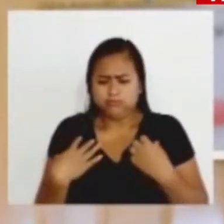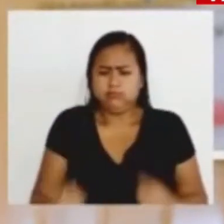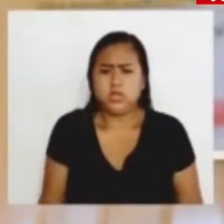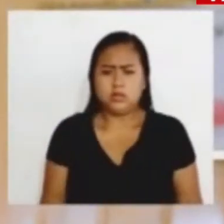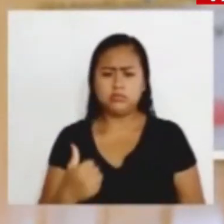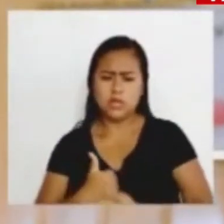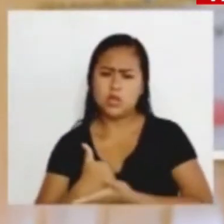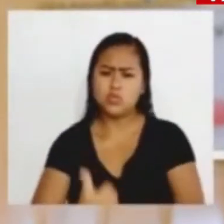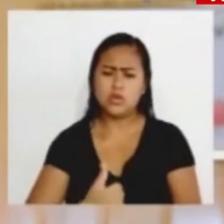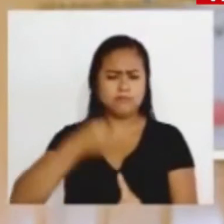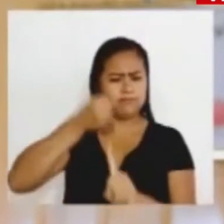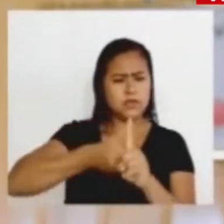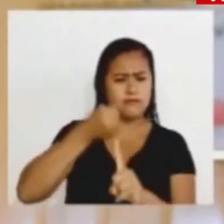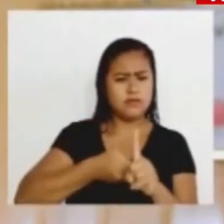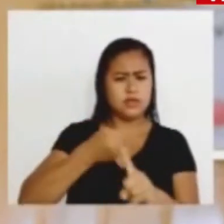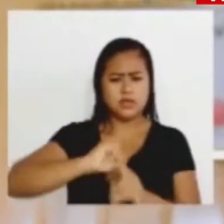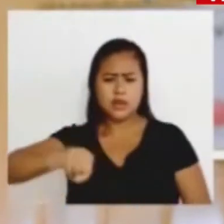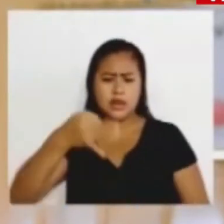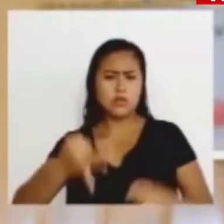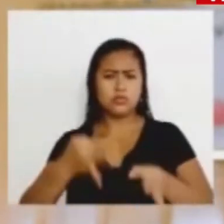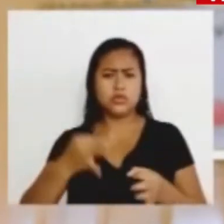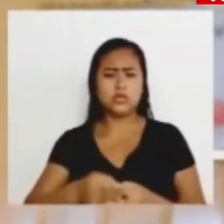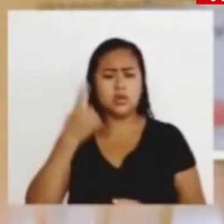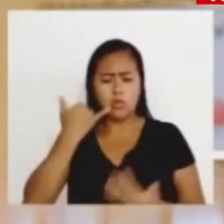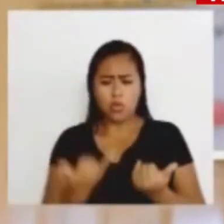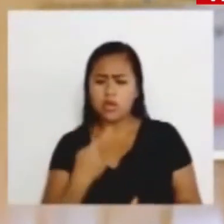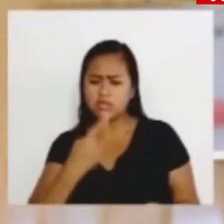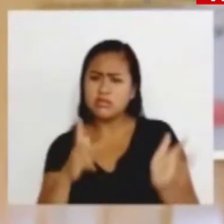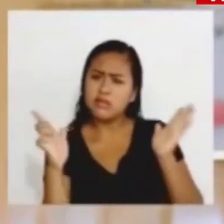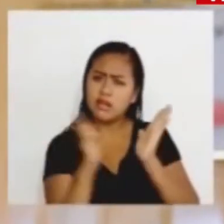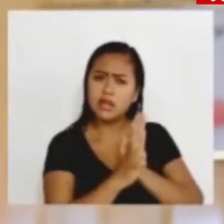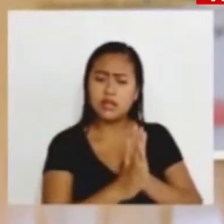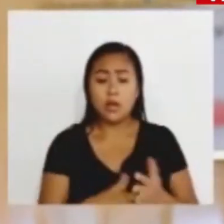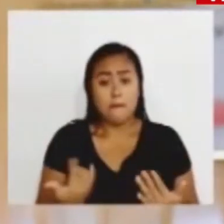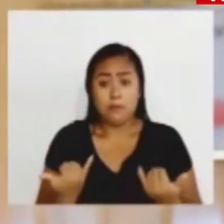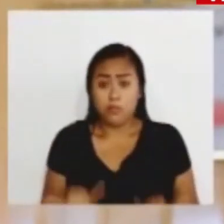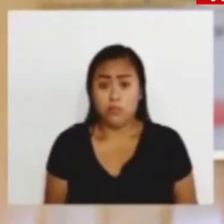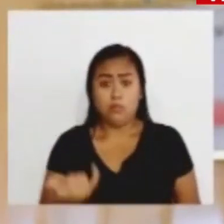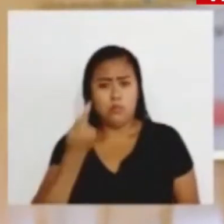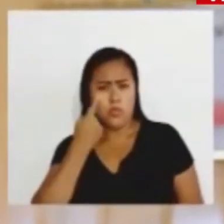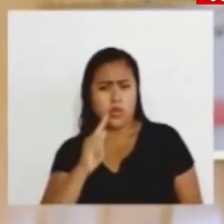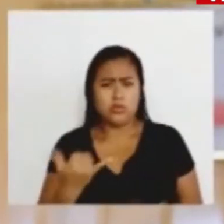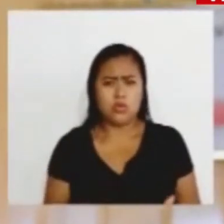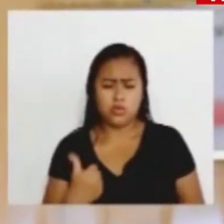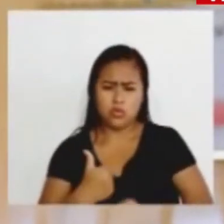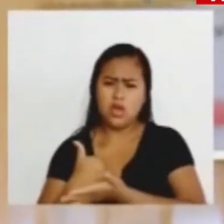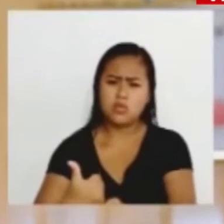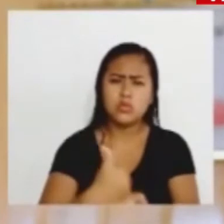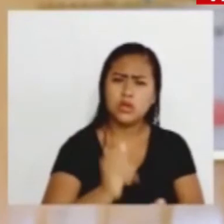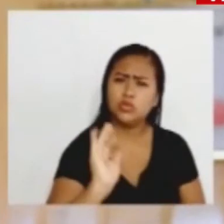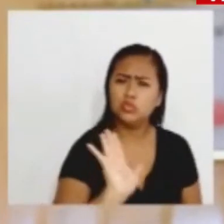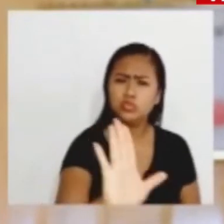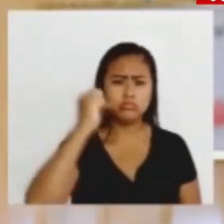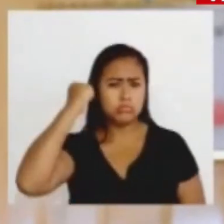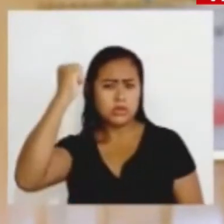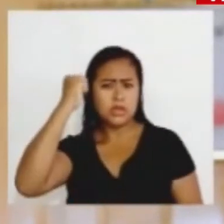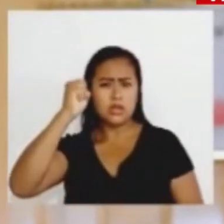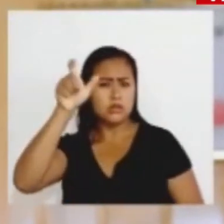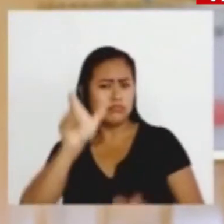volvamos a cometer el mismo error de siempre, no más autoridades corruptas, no más autoridades